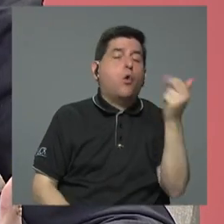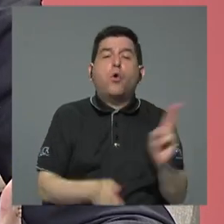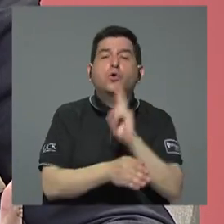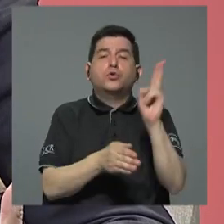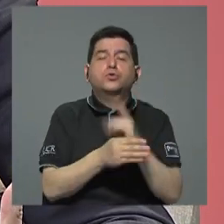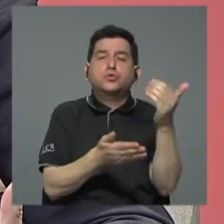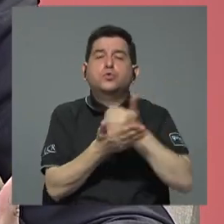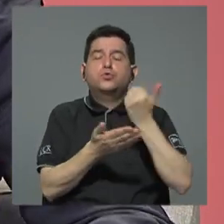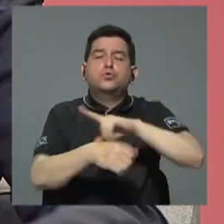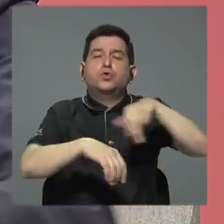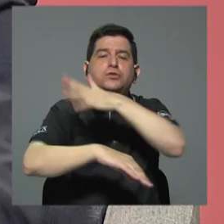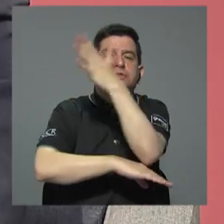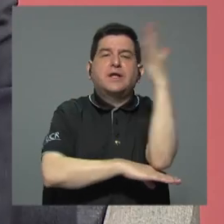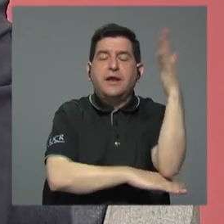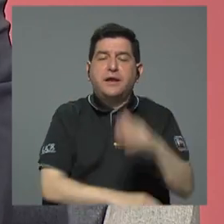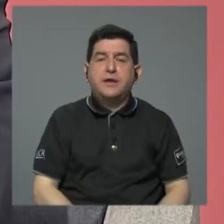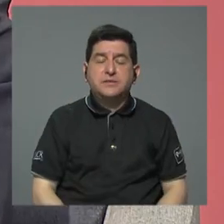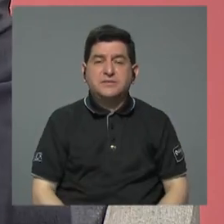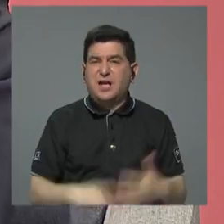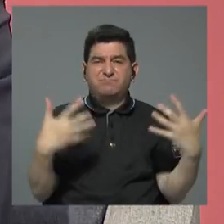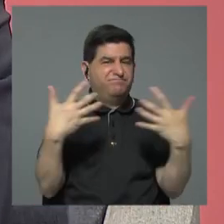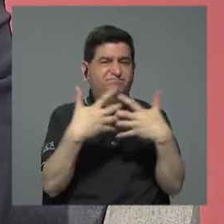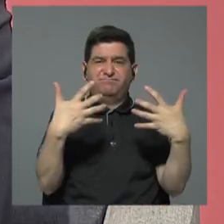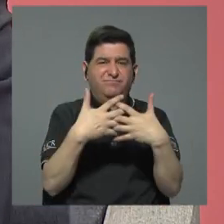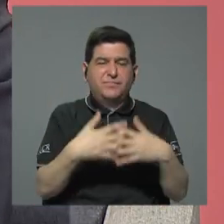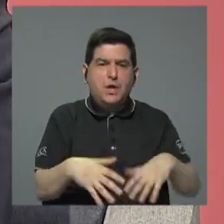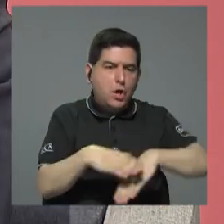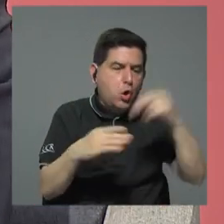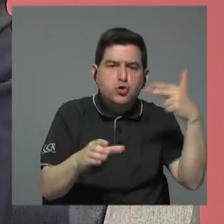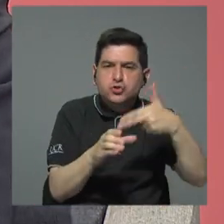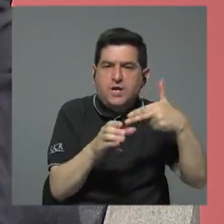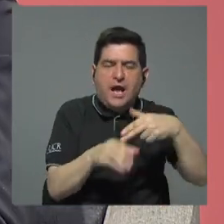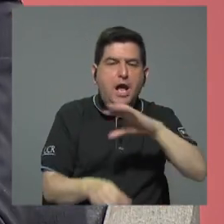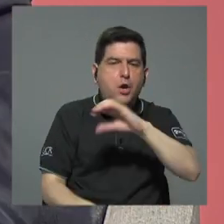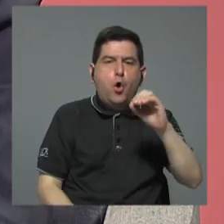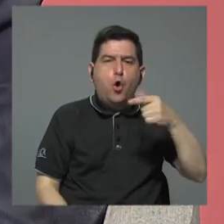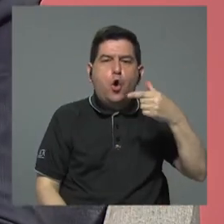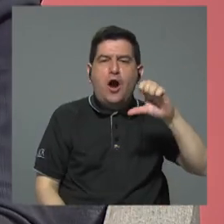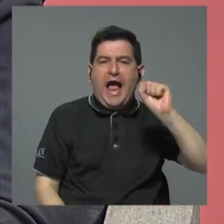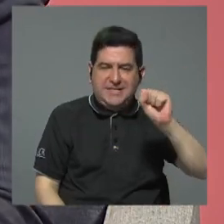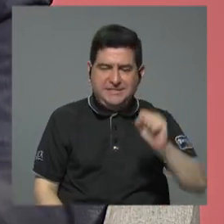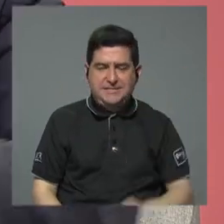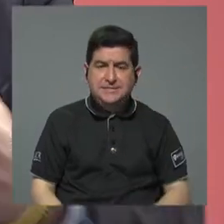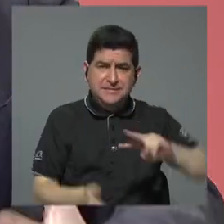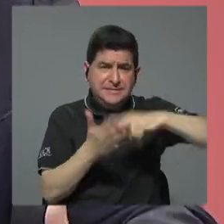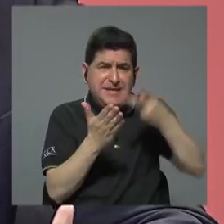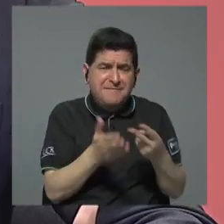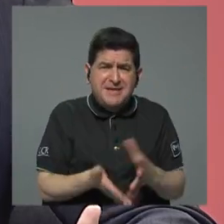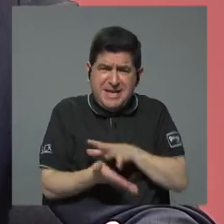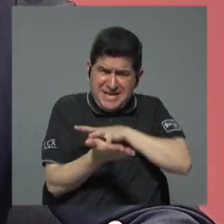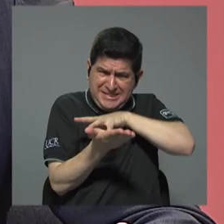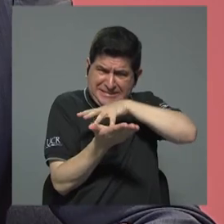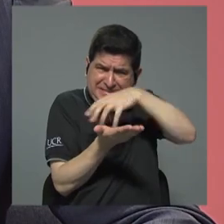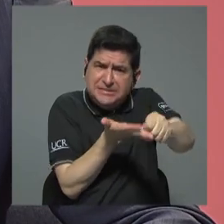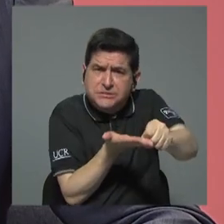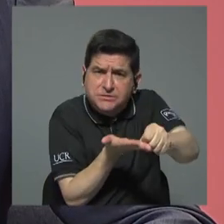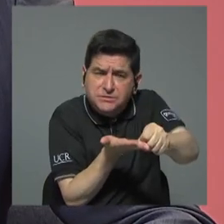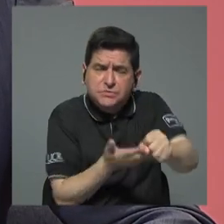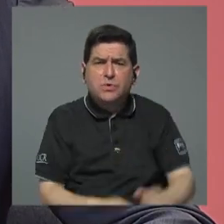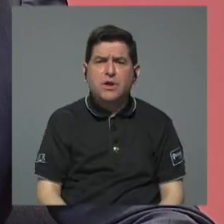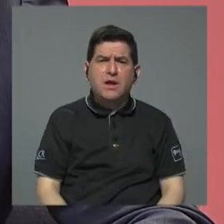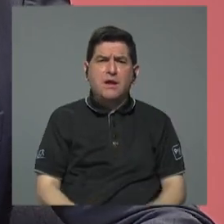de los recursos naturales que son incompatibles con la extracción del petróleo y del gas, porque implica destruir nuestra riqueza